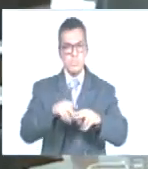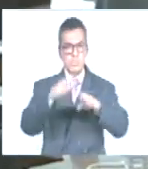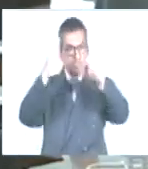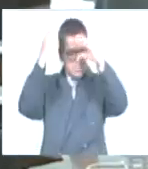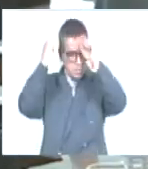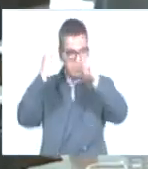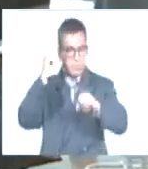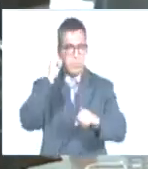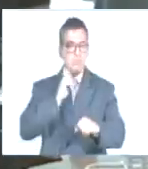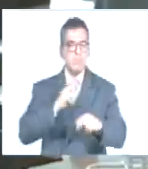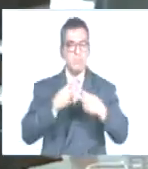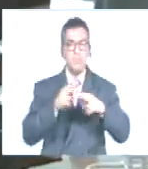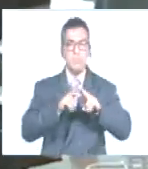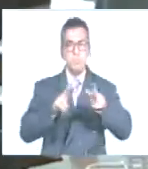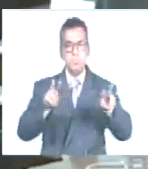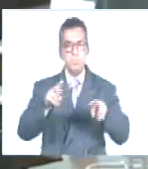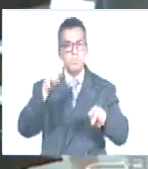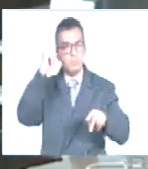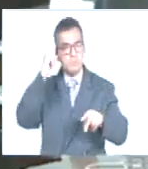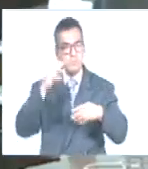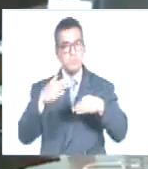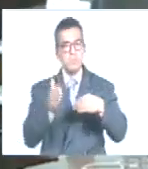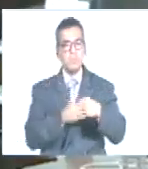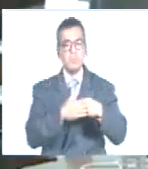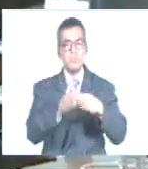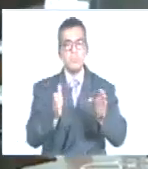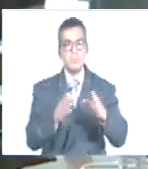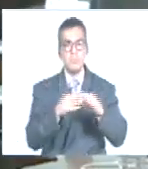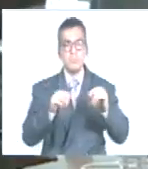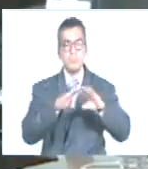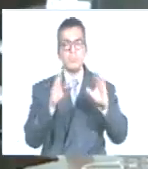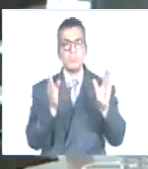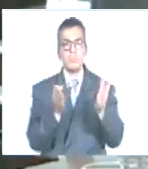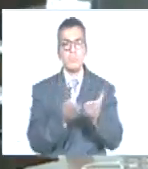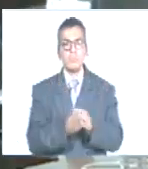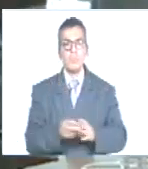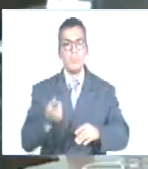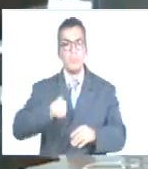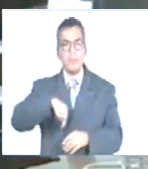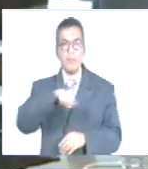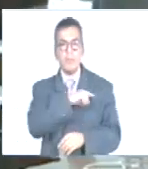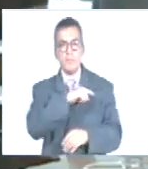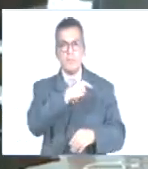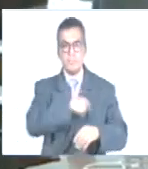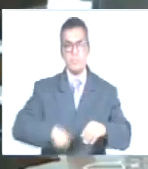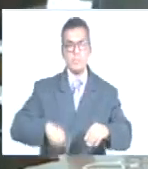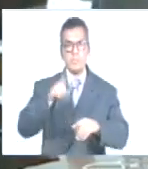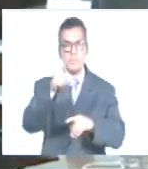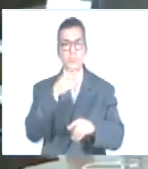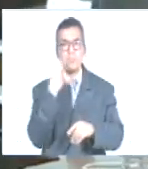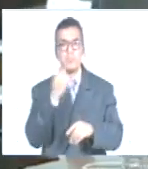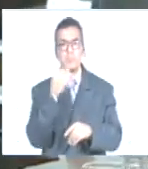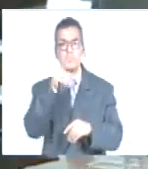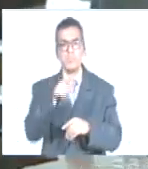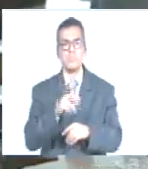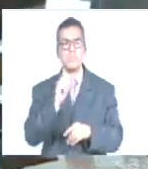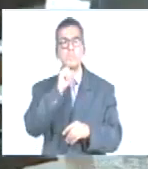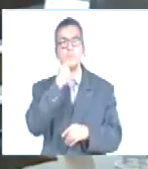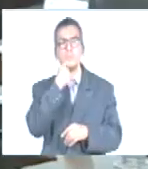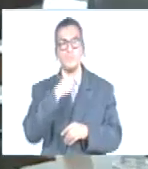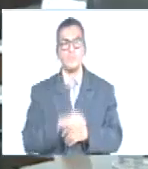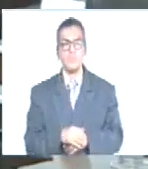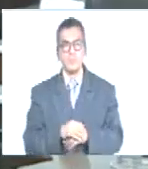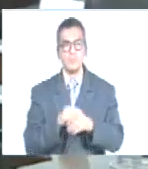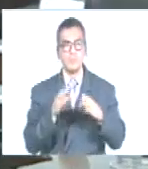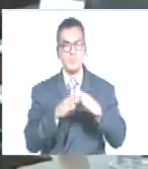diplomacia bolivariana de paz, hoy como las puertas de los parlamentos del mundo, como estuvo nuestro presidente y una delegación de jóvenes en Rusia, en